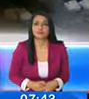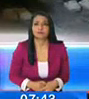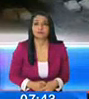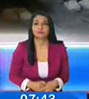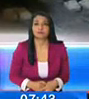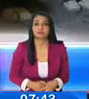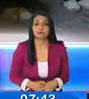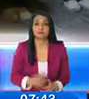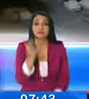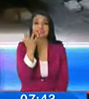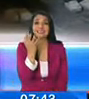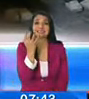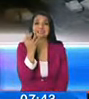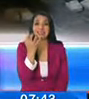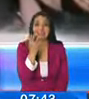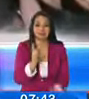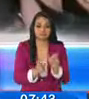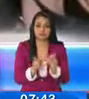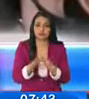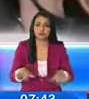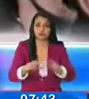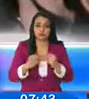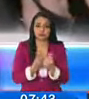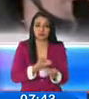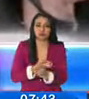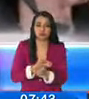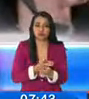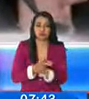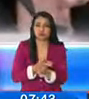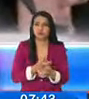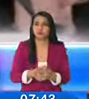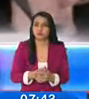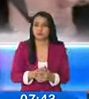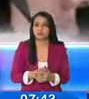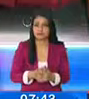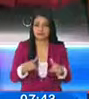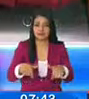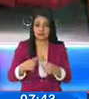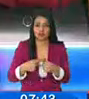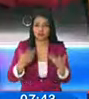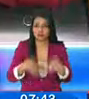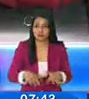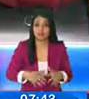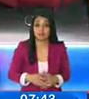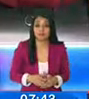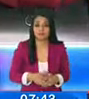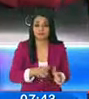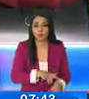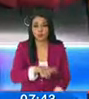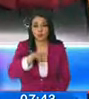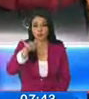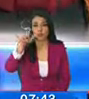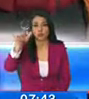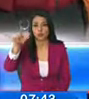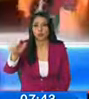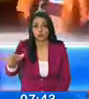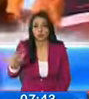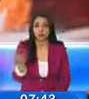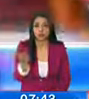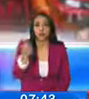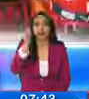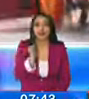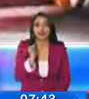En total son 15 miembros del Grupo de Búsqueda y Rescate Urbano USAR del Cuerpo de Bomberos de Quito, quienes viajaron la noche de este